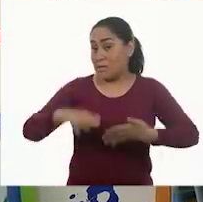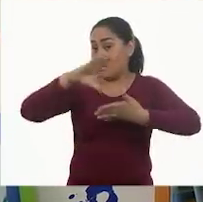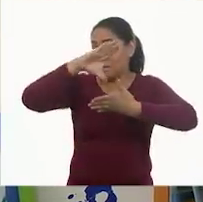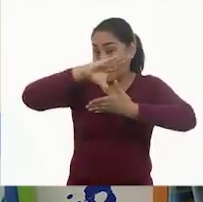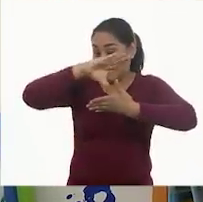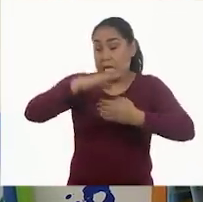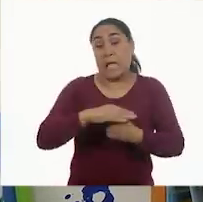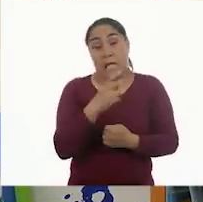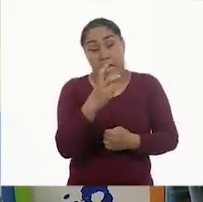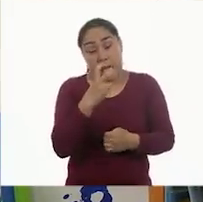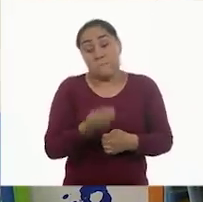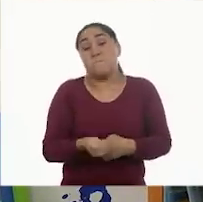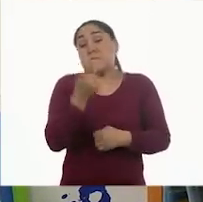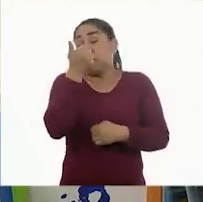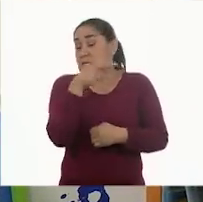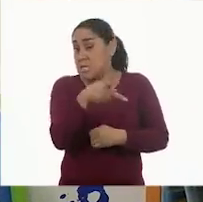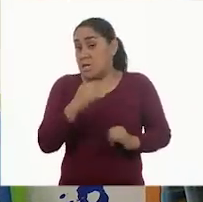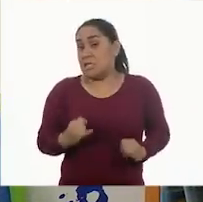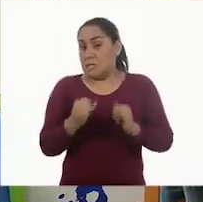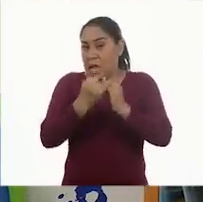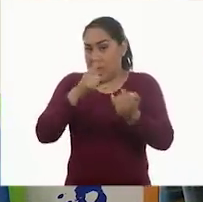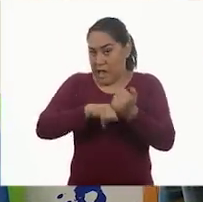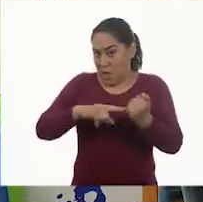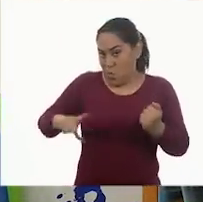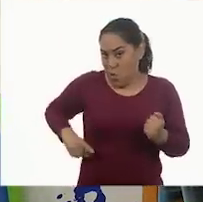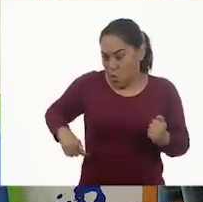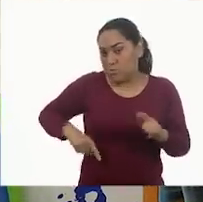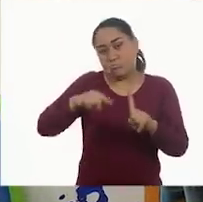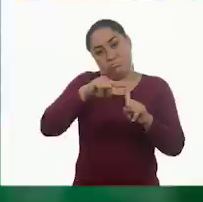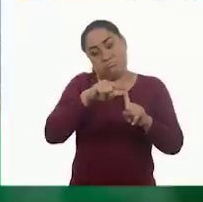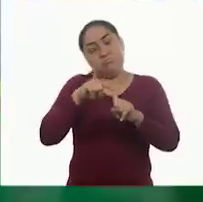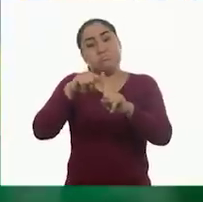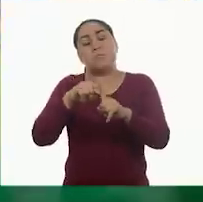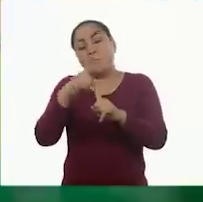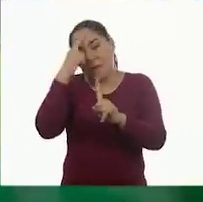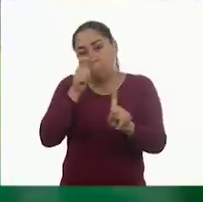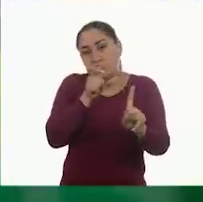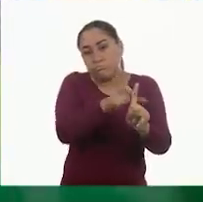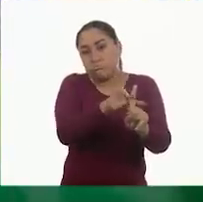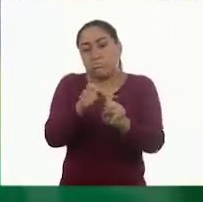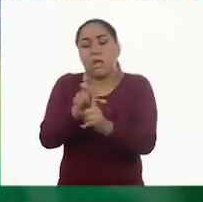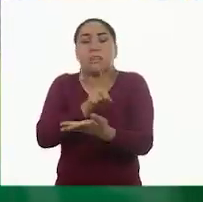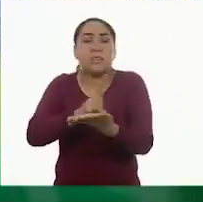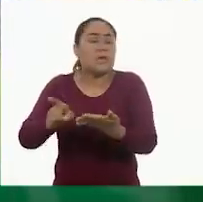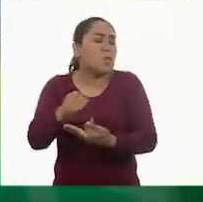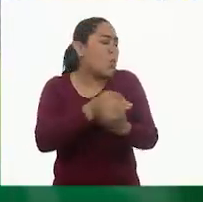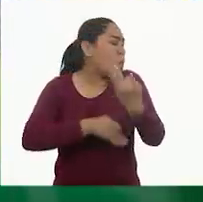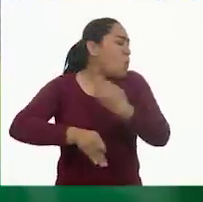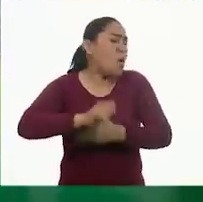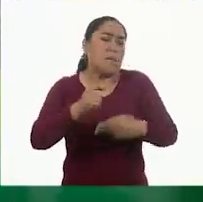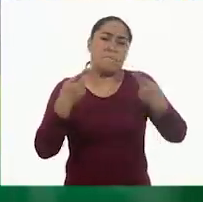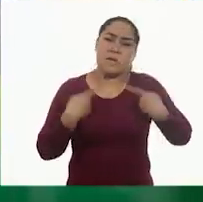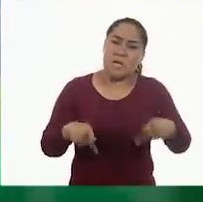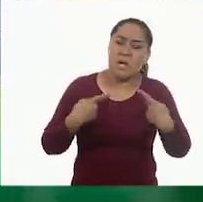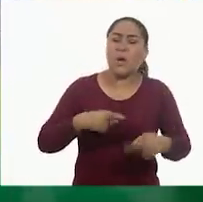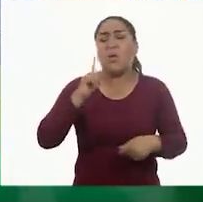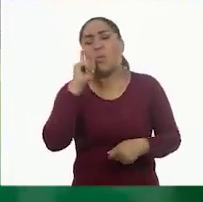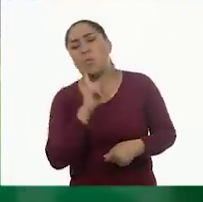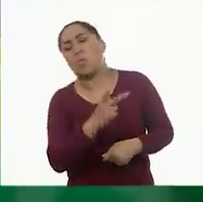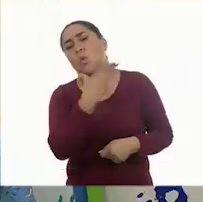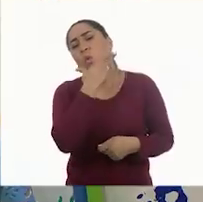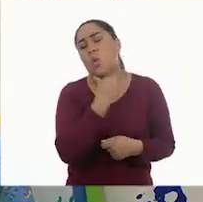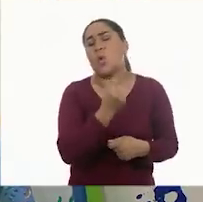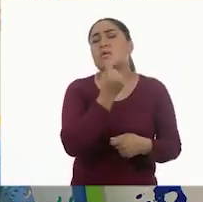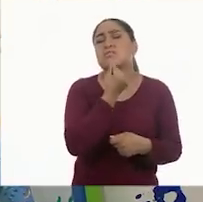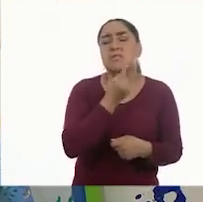institución del Estado, de nuestro gobierno, para proteger los derechos de todas las personas, mujeres, hombres, niños